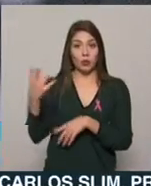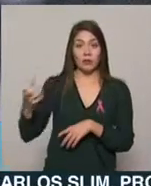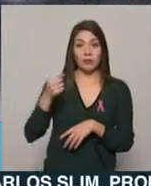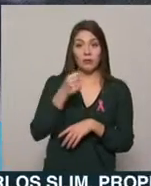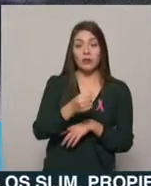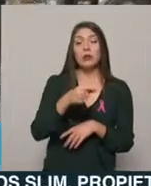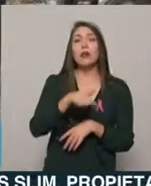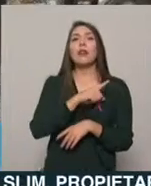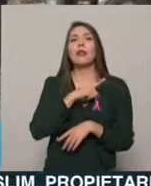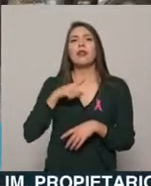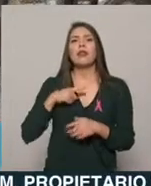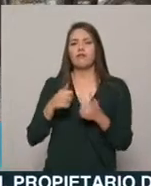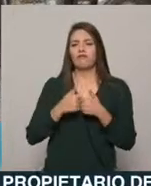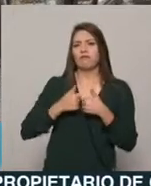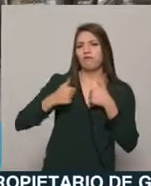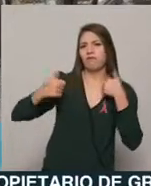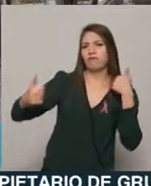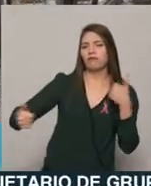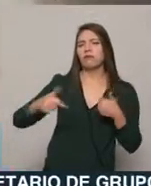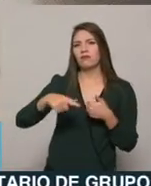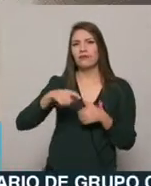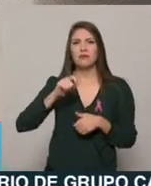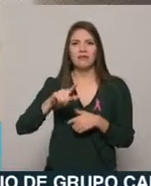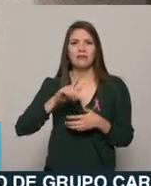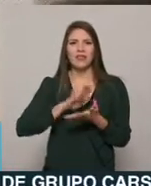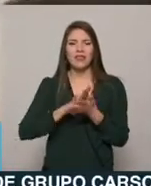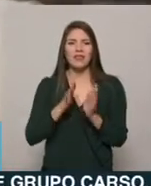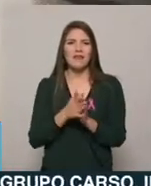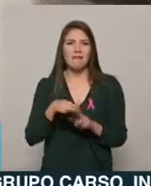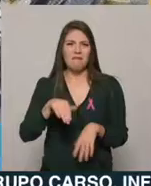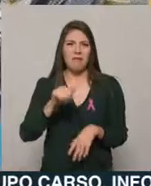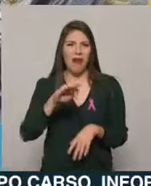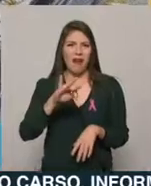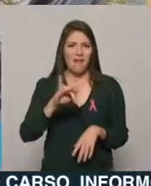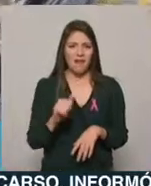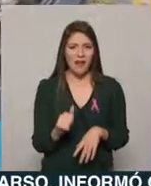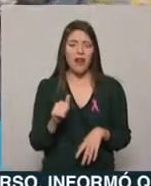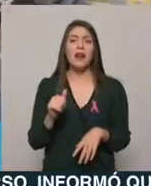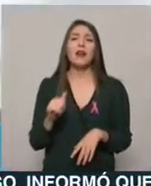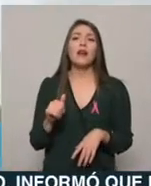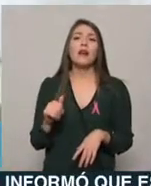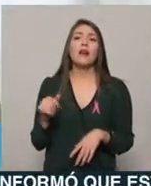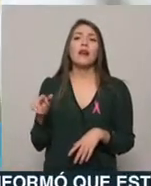lo cual pues va a tener sus complicaciones porque la ley no lo puede